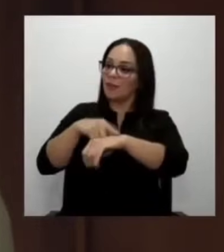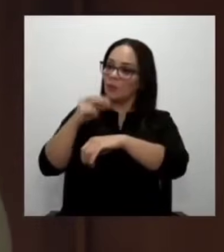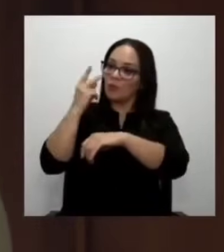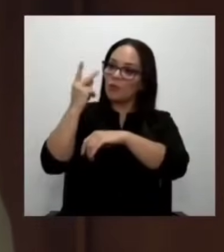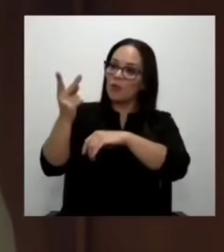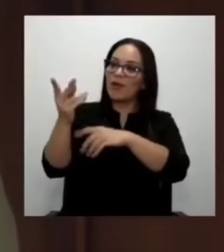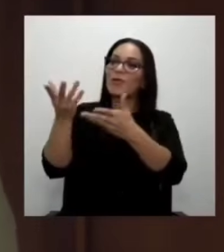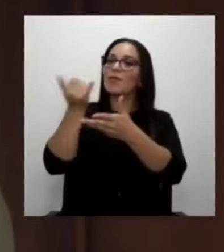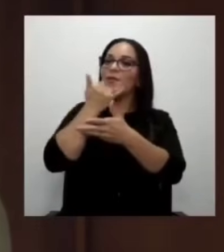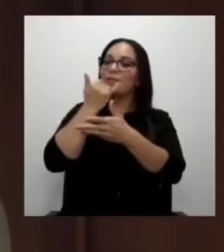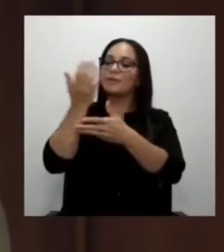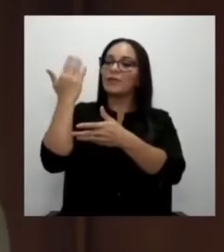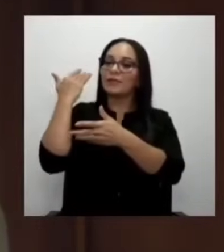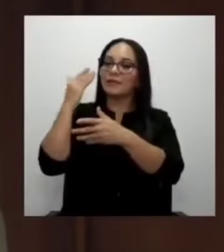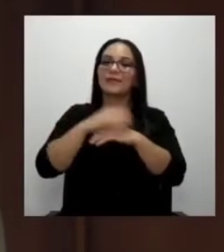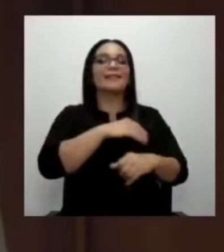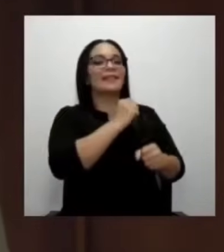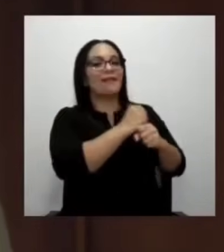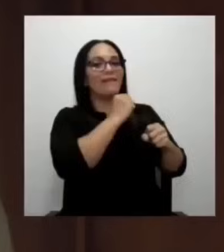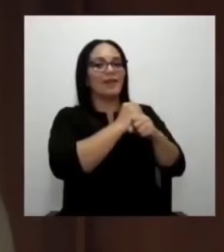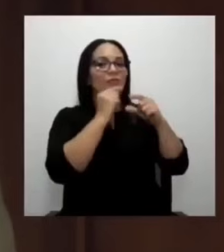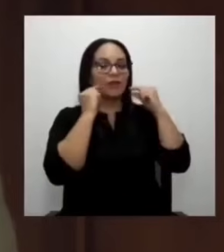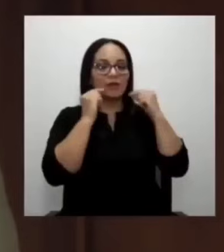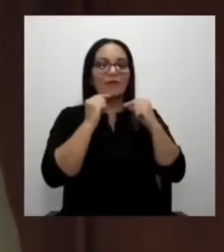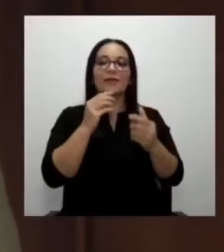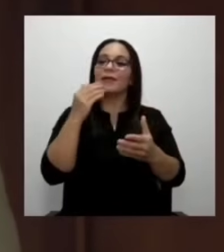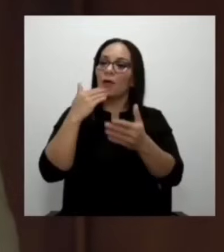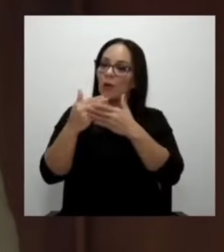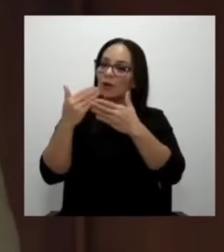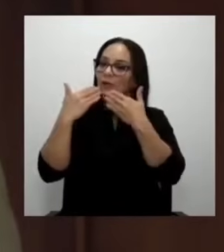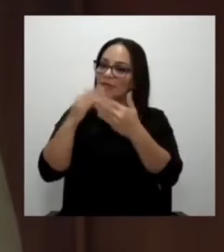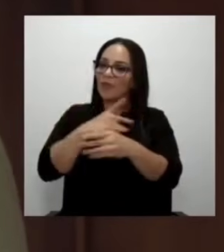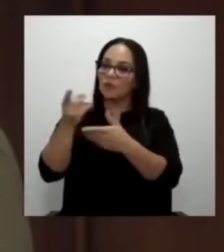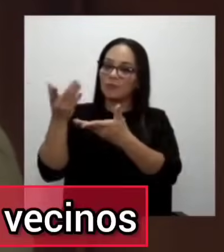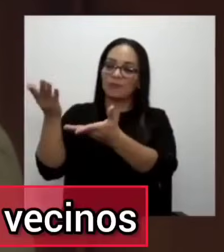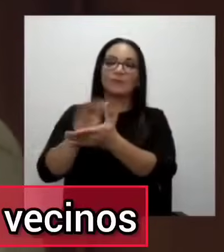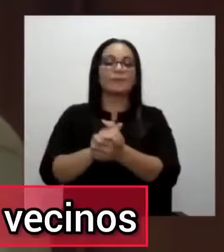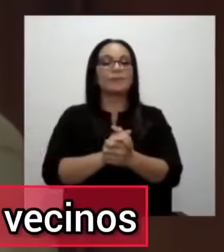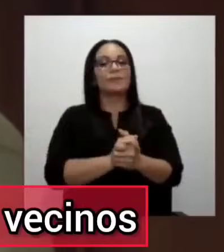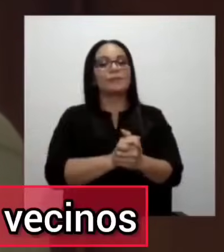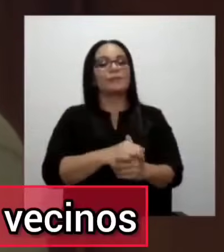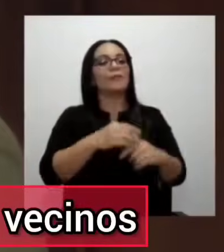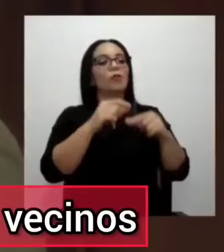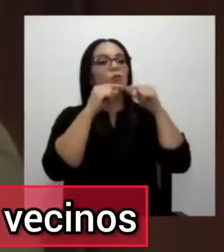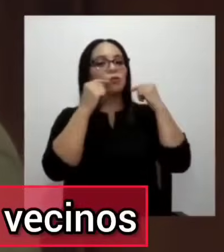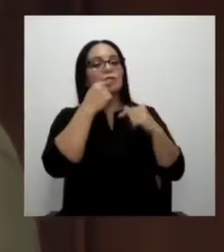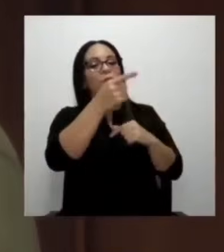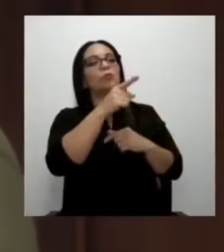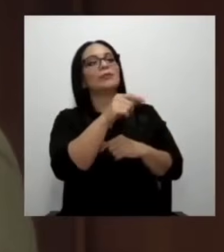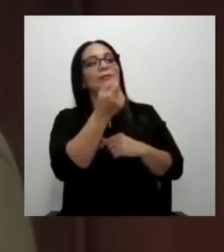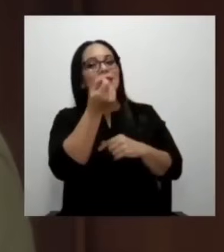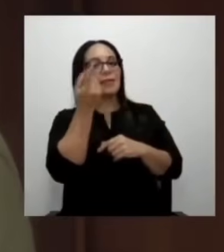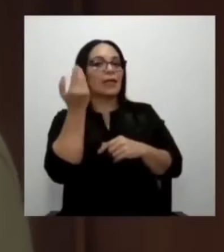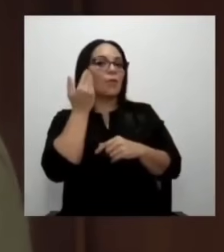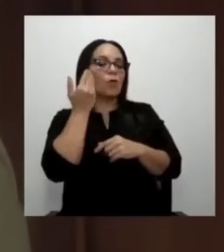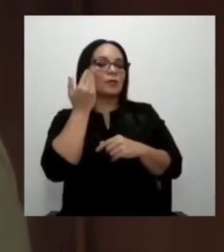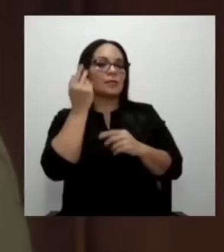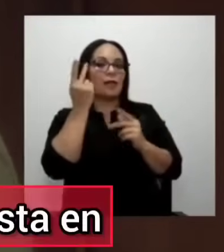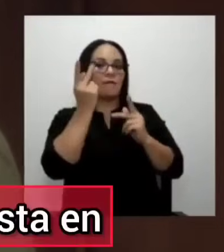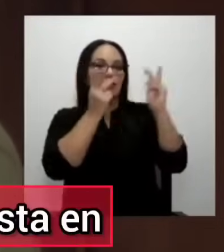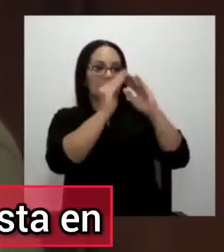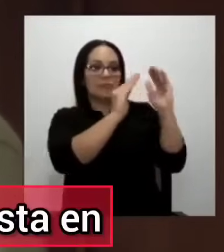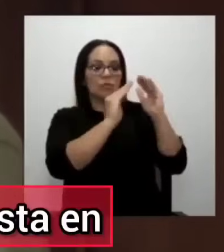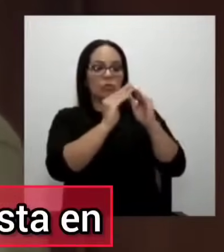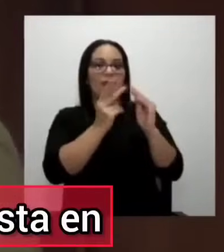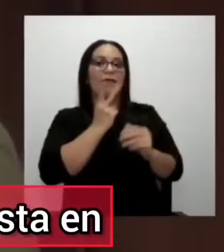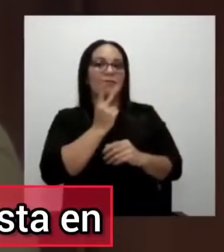me había hecho? Trabajando, don Rodrigo. Qué dicha, gracias a Dios. Adelante. Don Rodrigo, bueno, decía usted que entiende la molestia de vecinos de la zona de Atillo, que